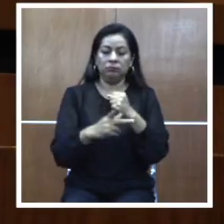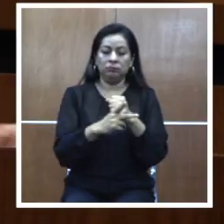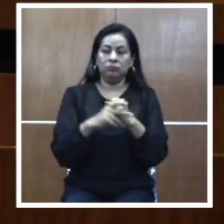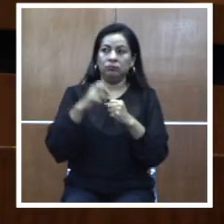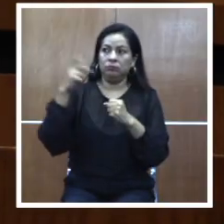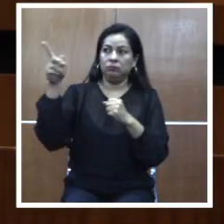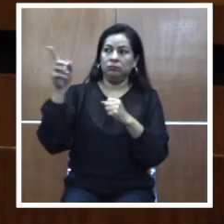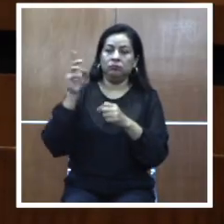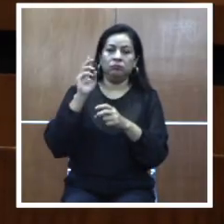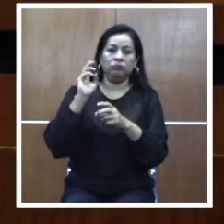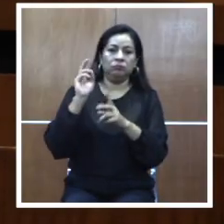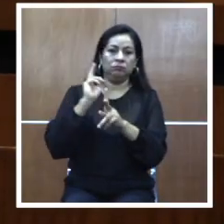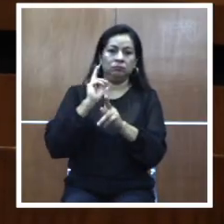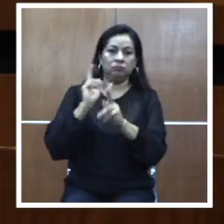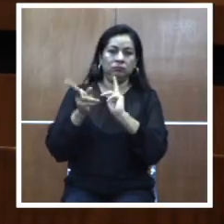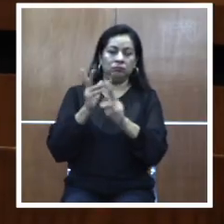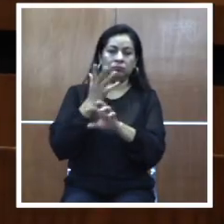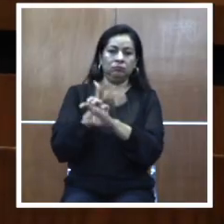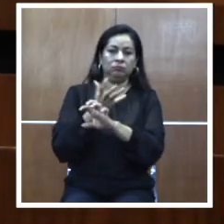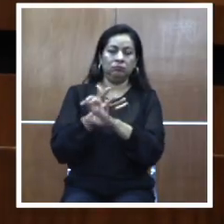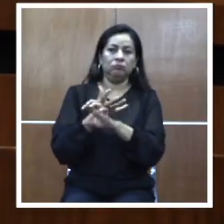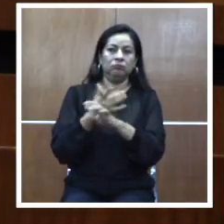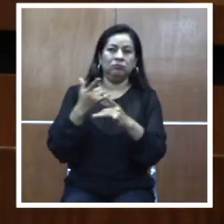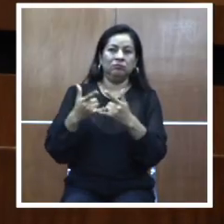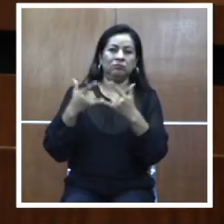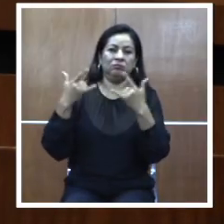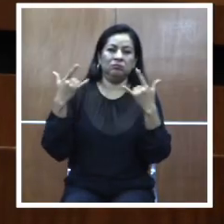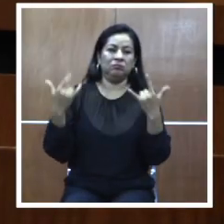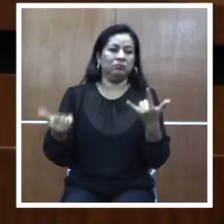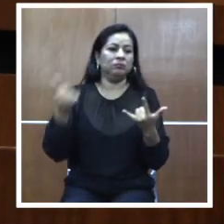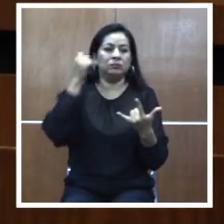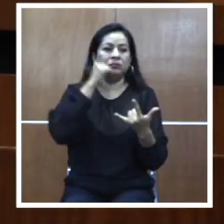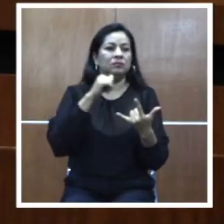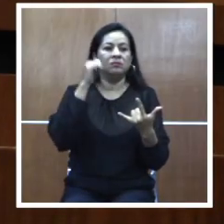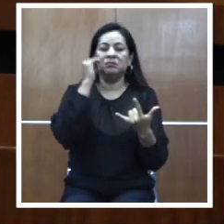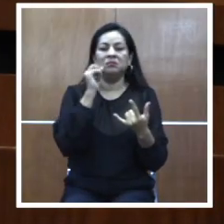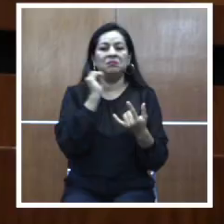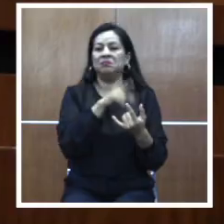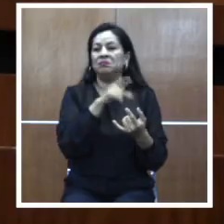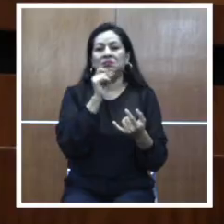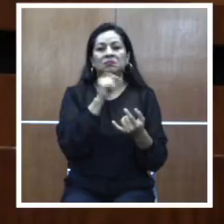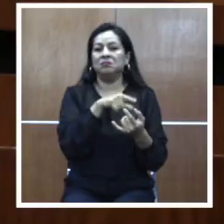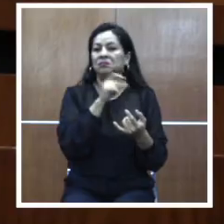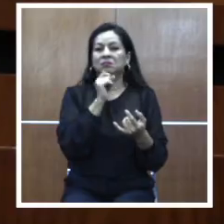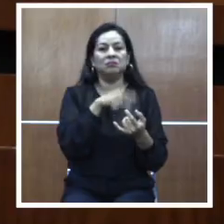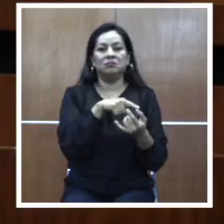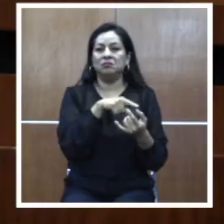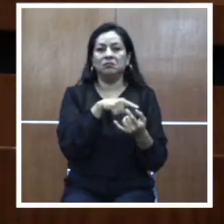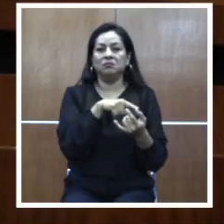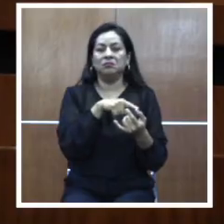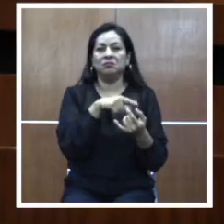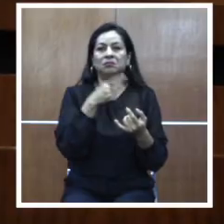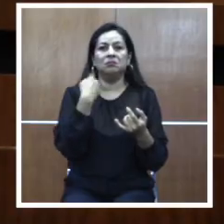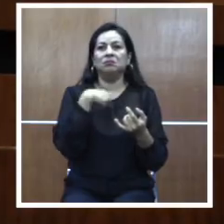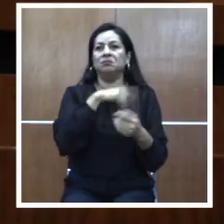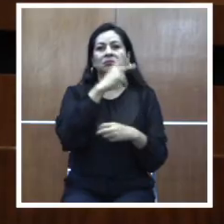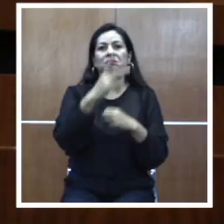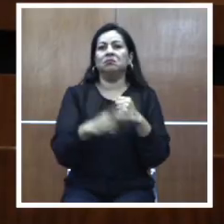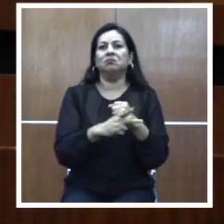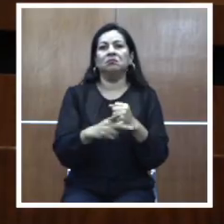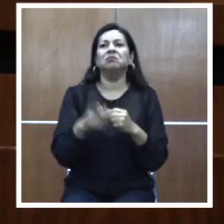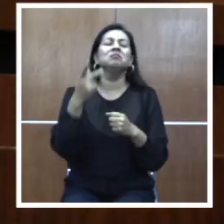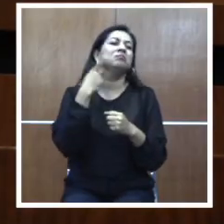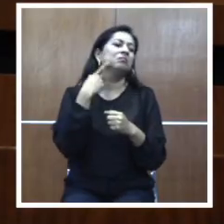su vecino del norte ha sido históricamente asimétrica. Si bien nuestro país ha optado por